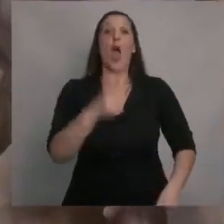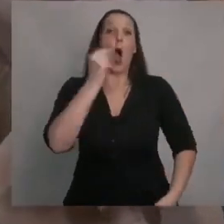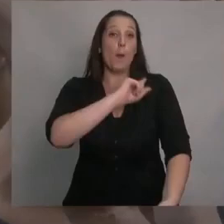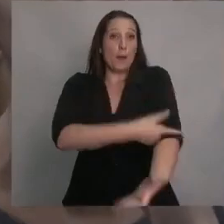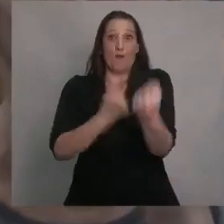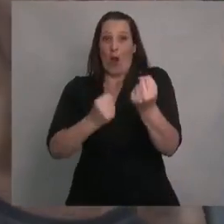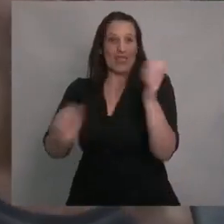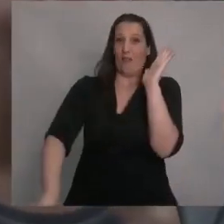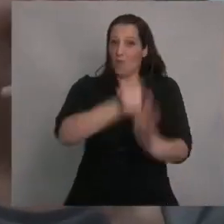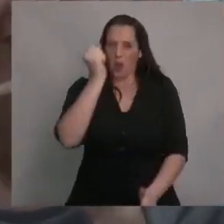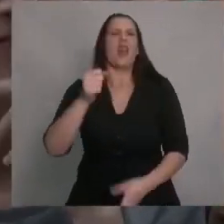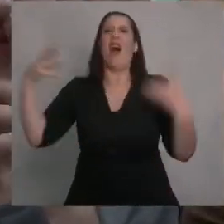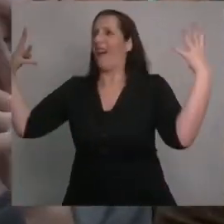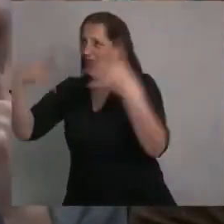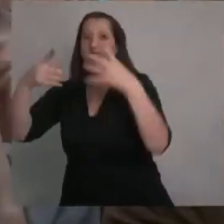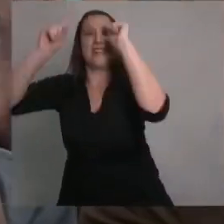guerras.